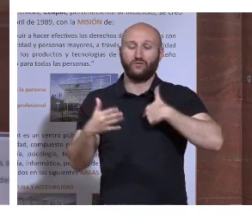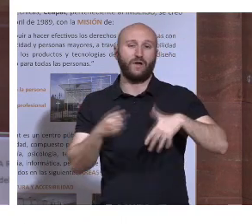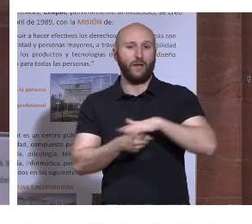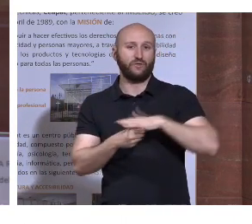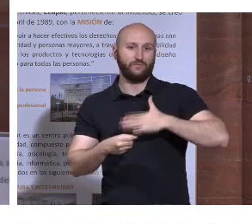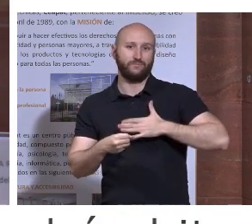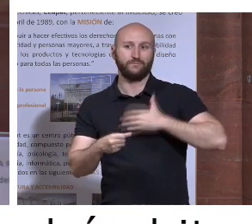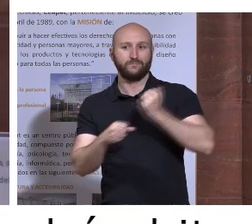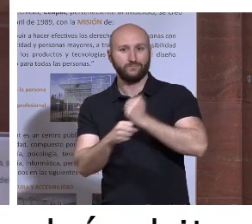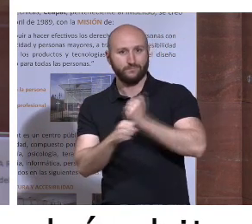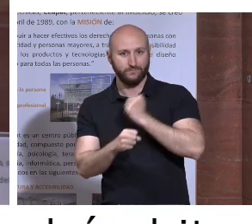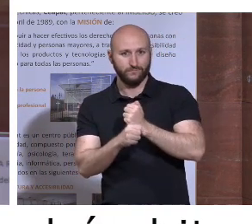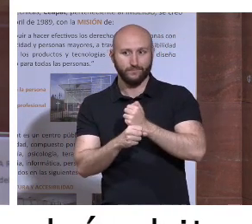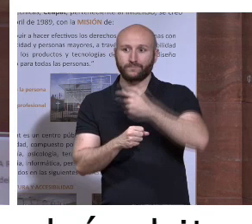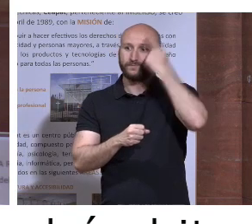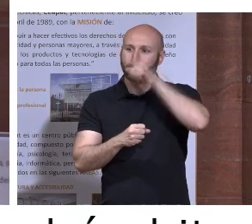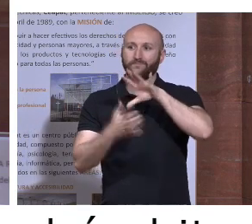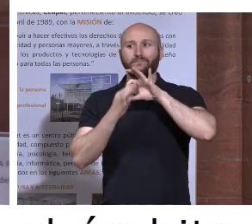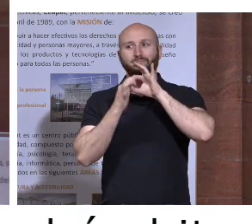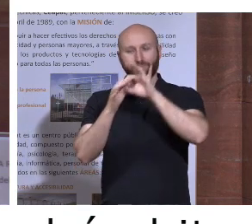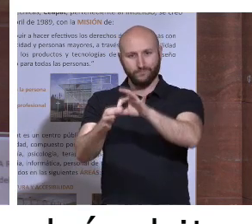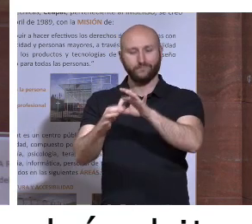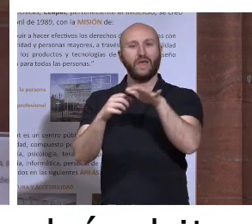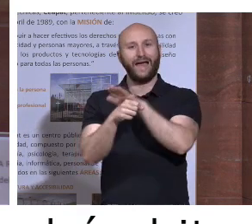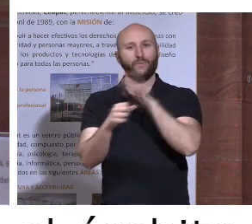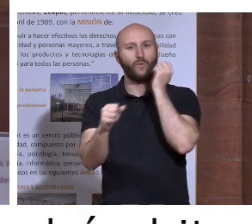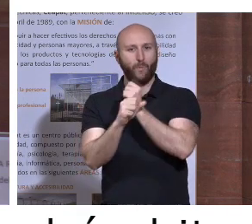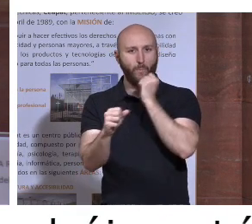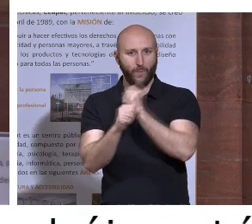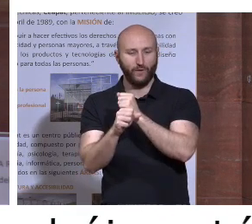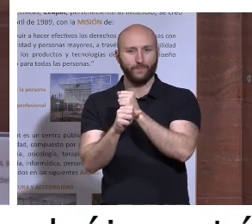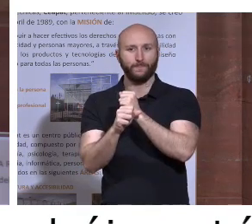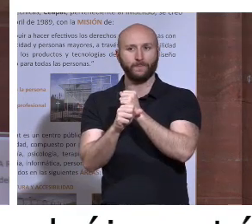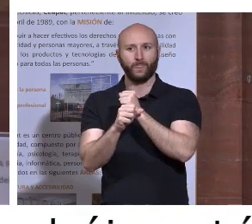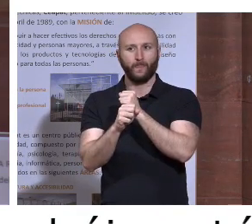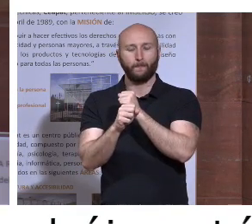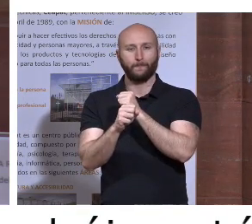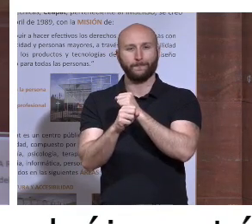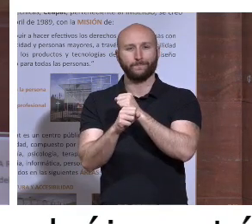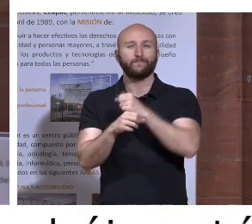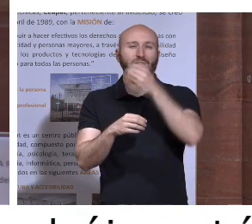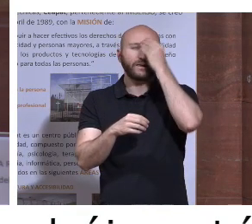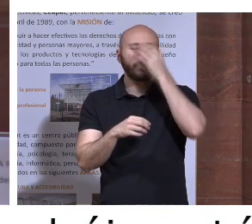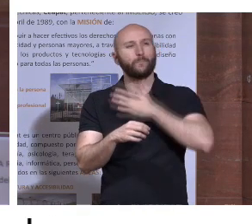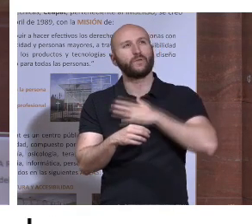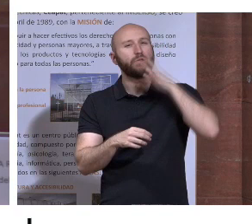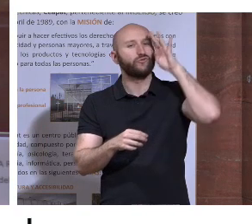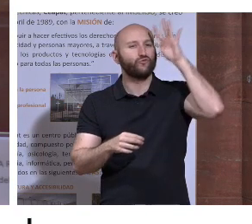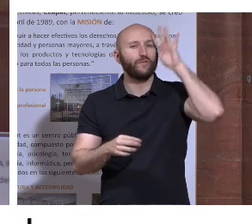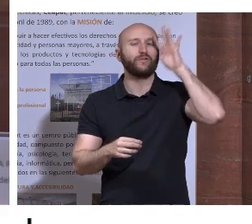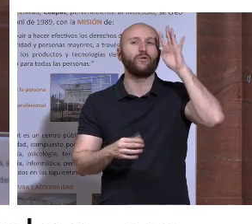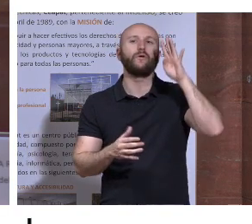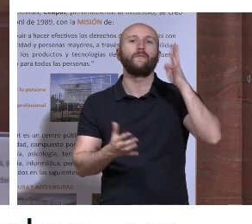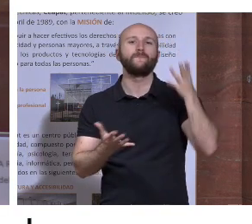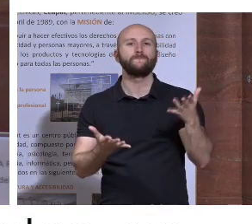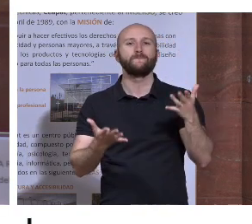yo trabajo, que como sabéis está muy vinculado al ámbito del empleo, yo creo que mi sueño sería, ¿no?